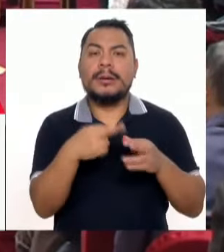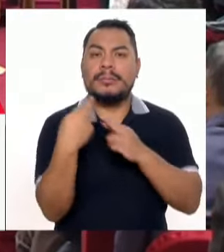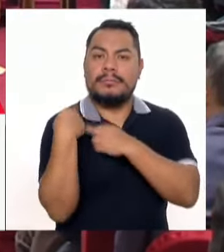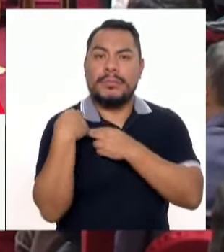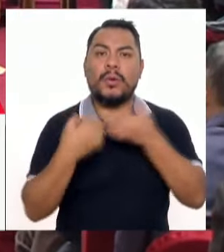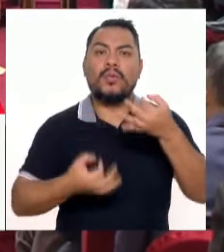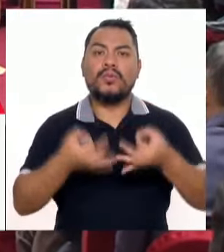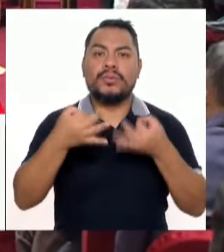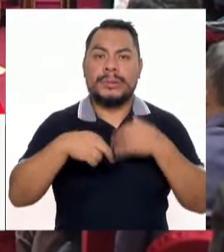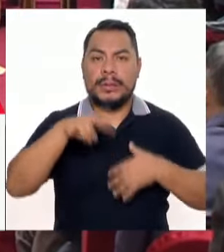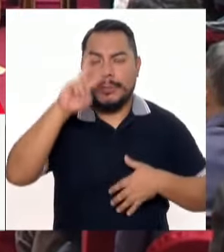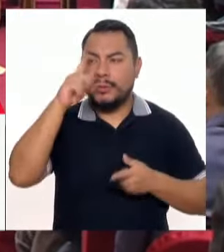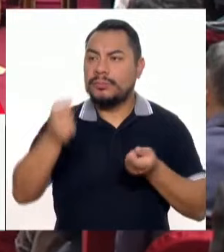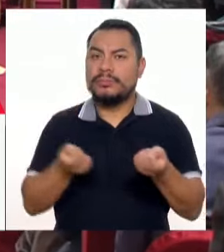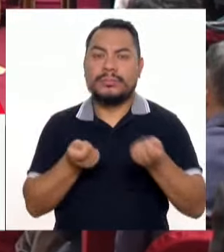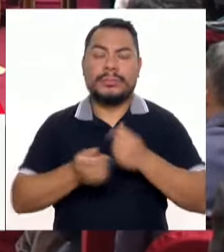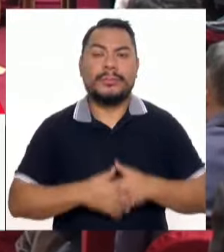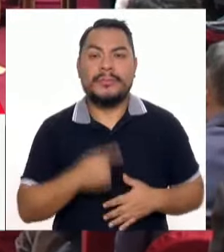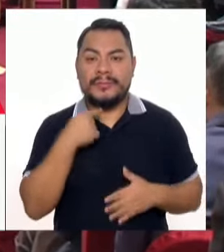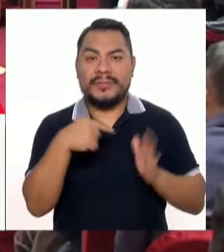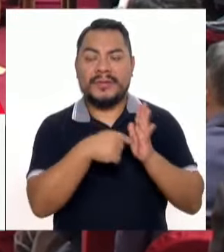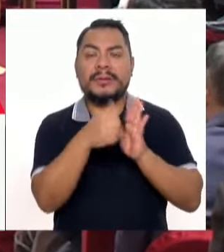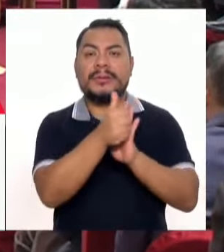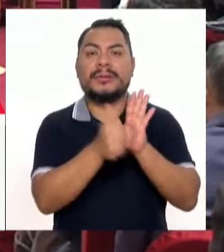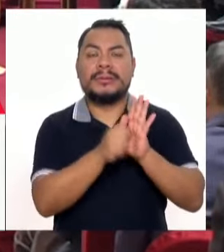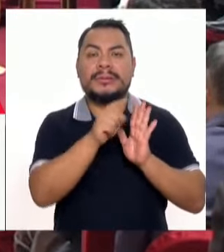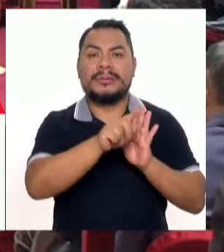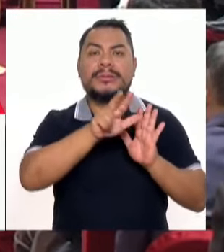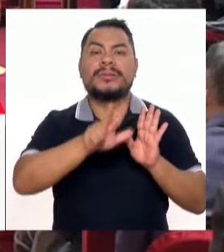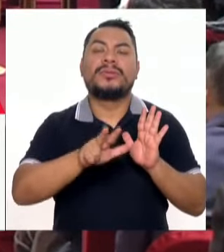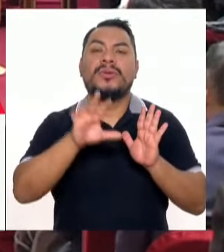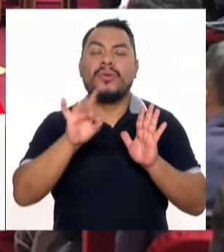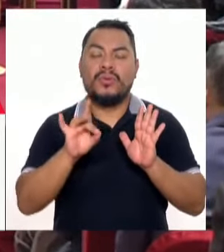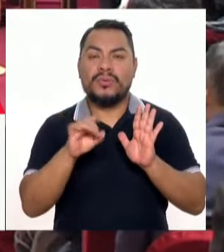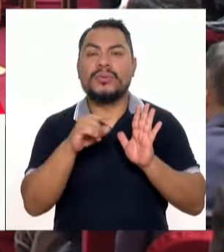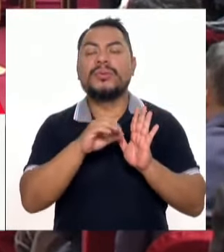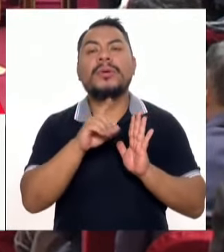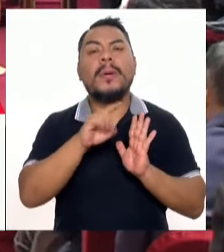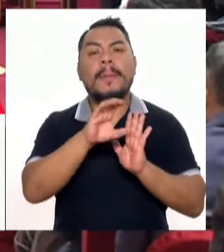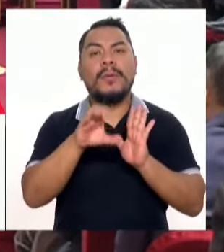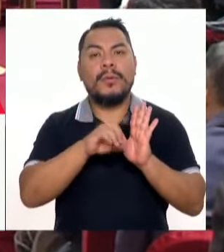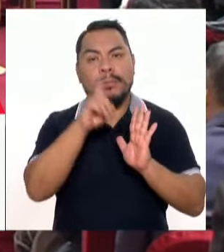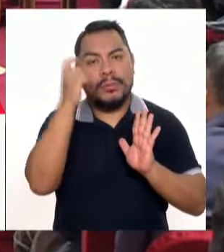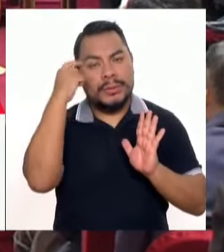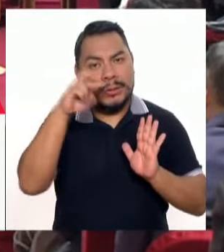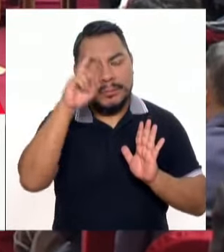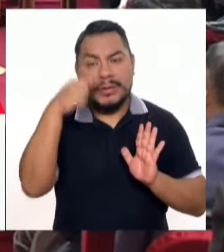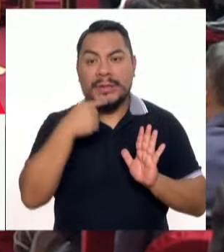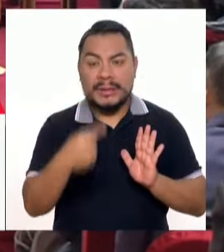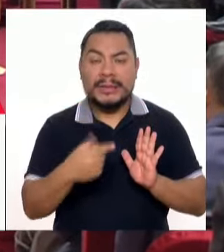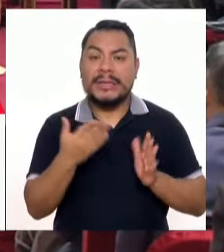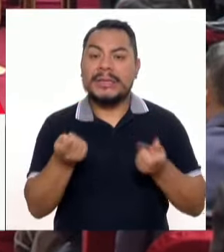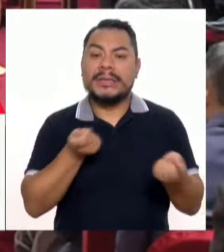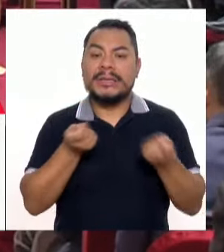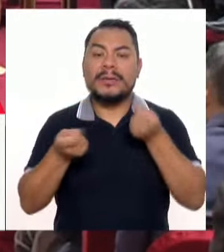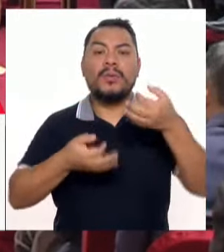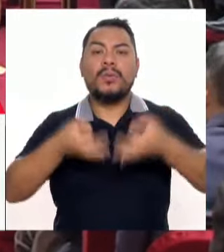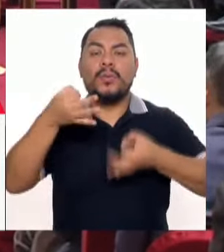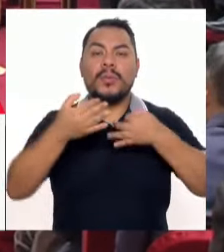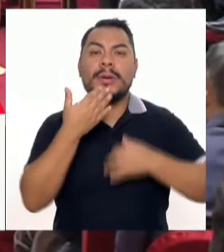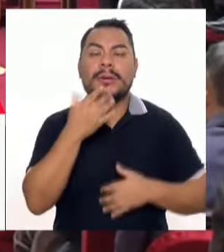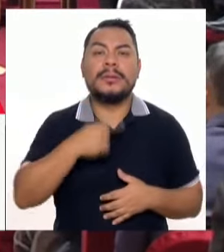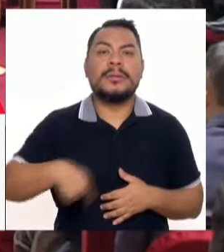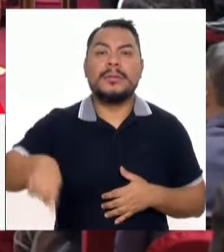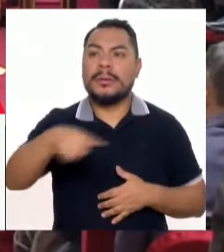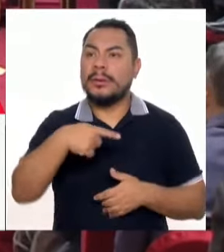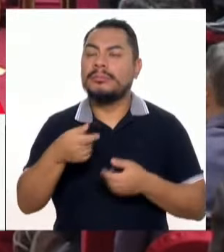que, de acuerdo al artículo 138 de la Constitución Política del Perú, la potestad de administrar justicia emana del pueblo